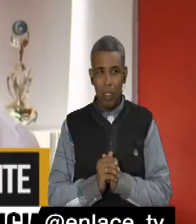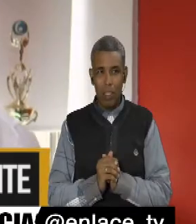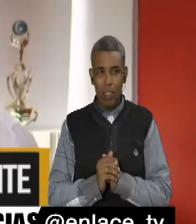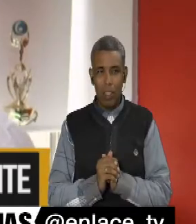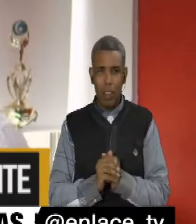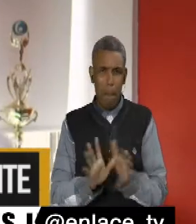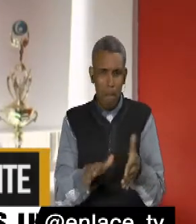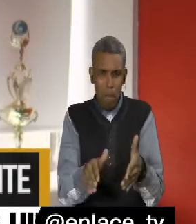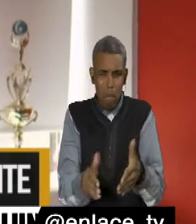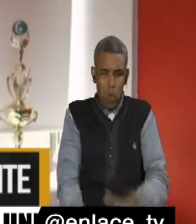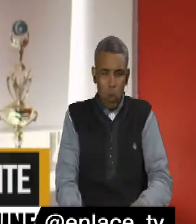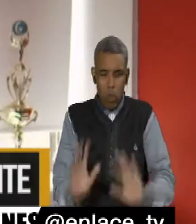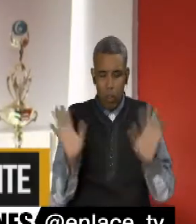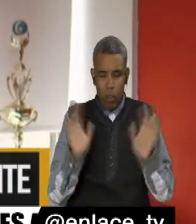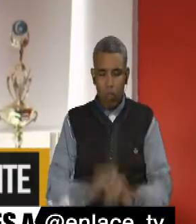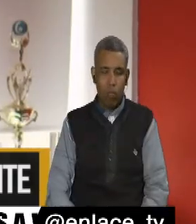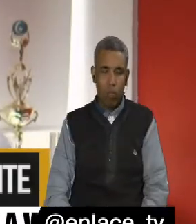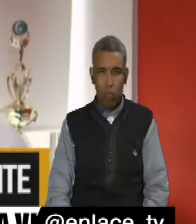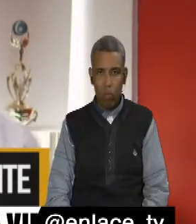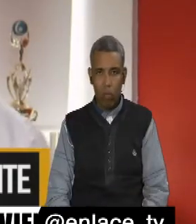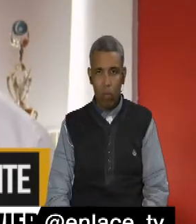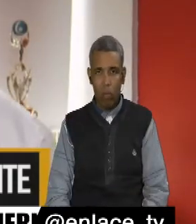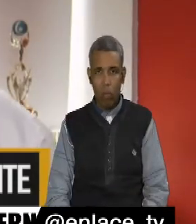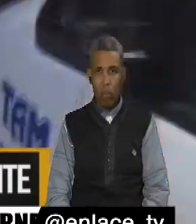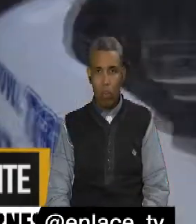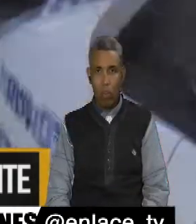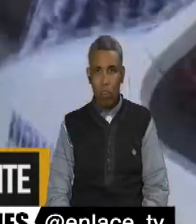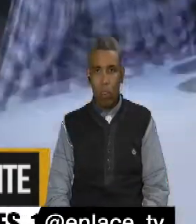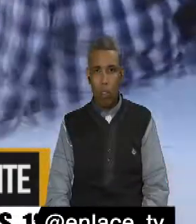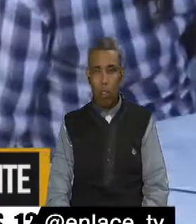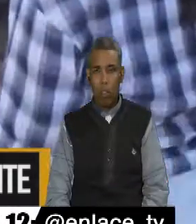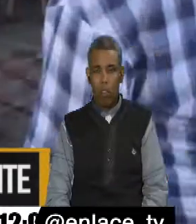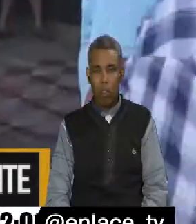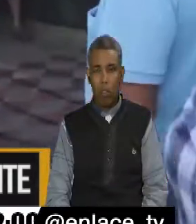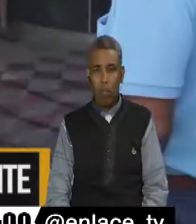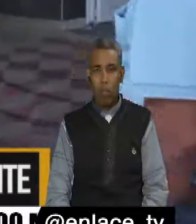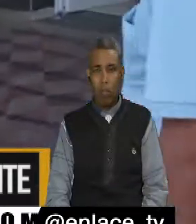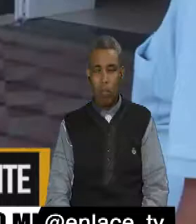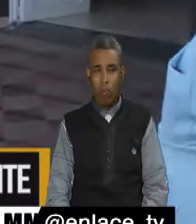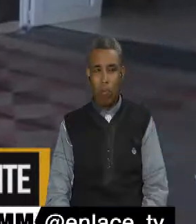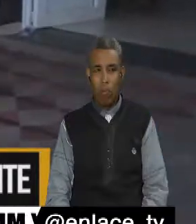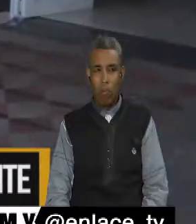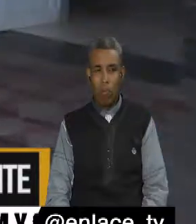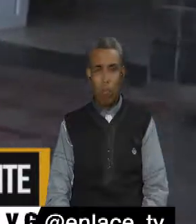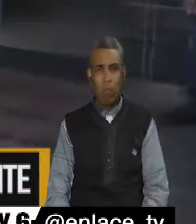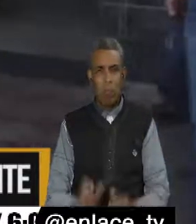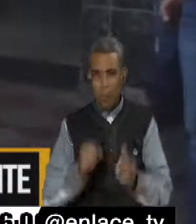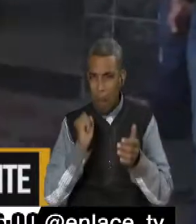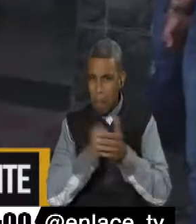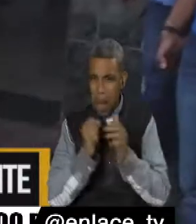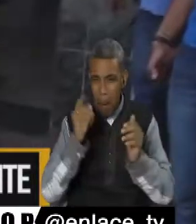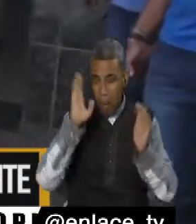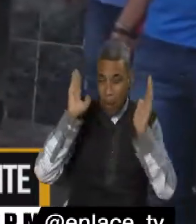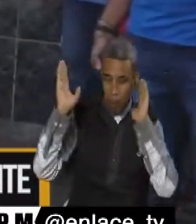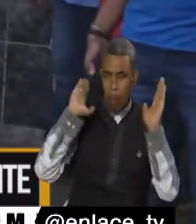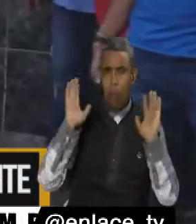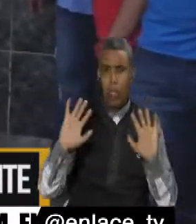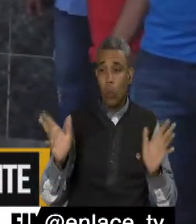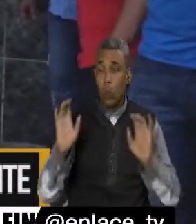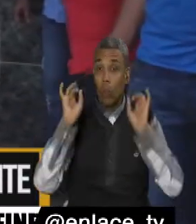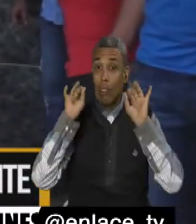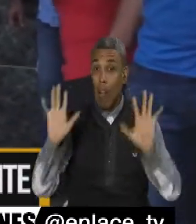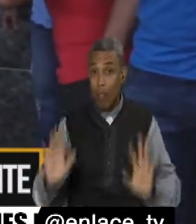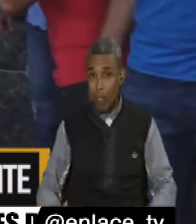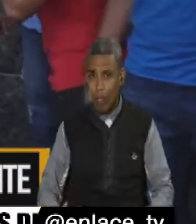falleció, no duró mucho después de del procedimiento quirúrgico. Todos los heridos de ese accidente llegaron en condiciones críticas al